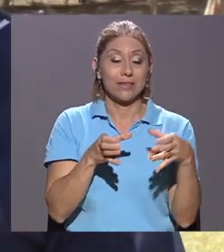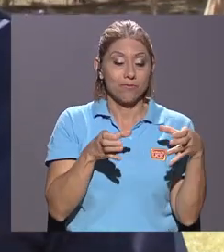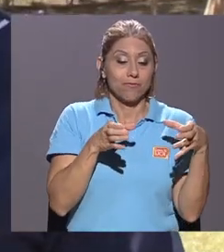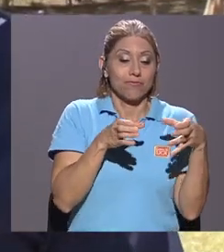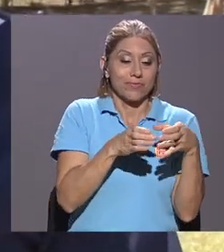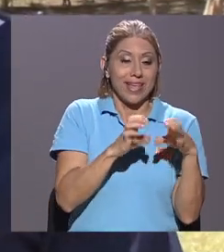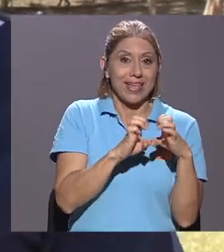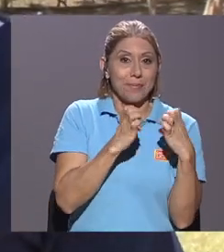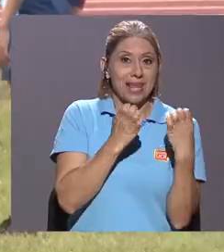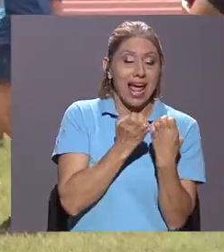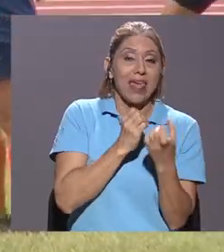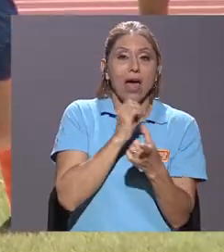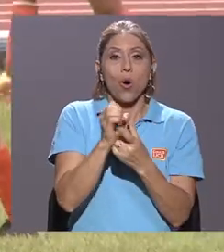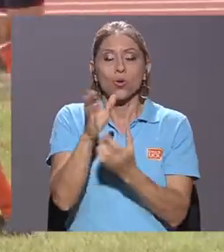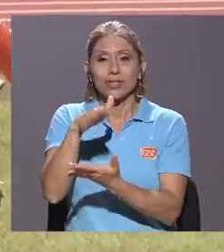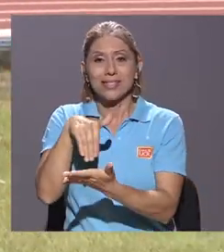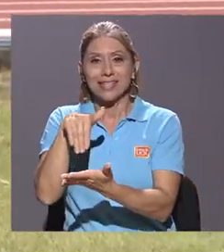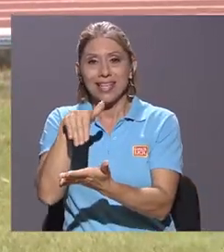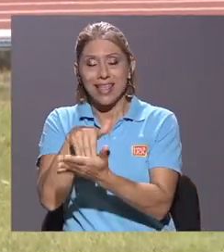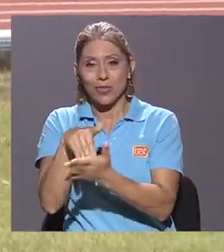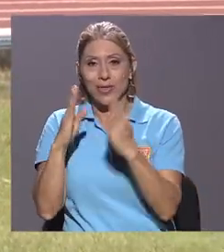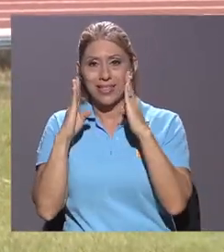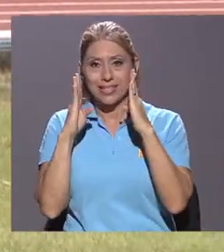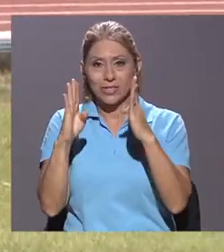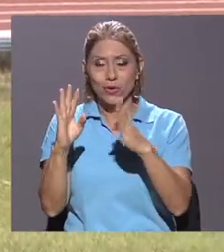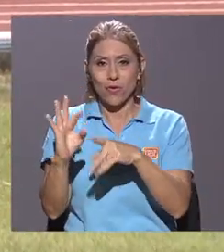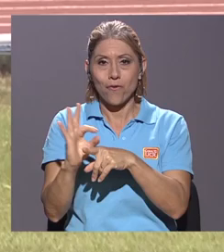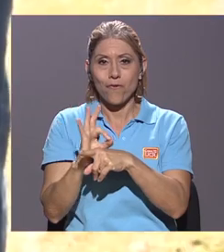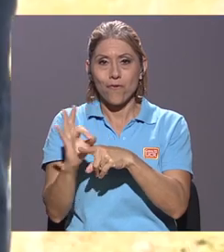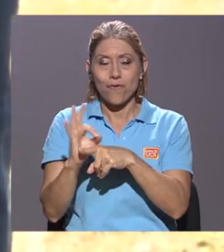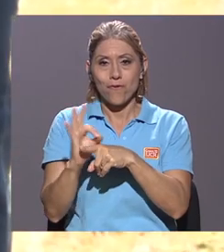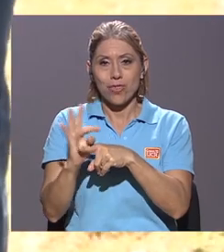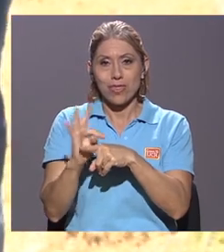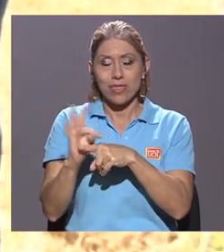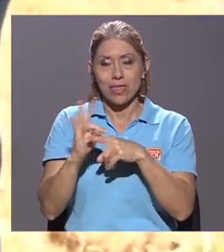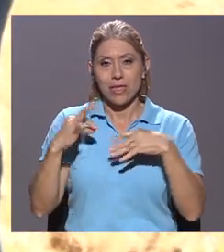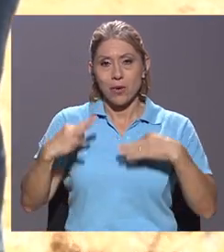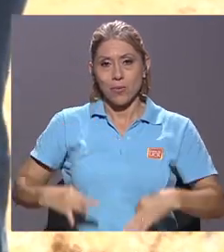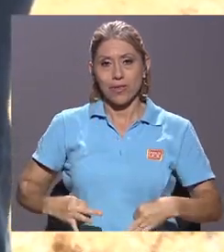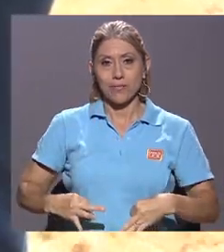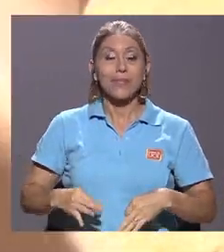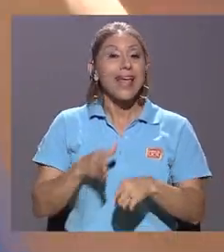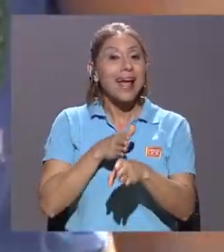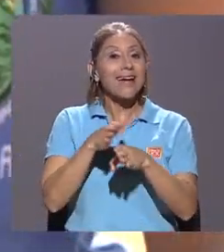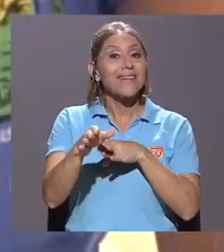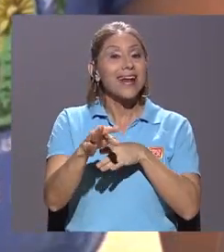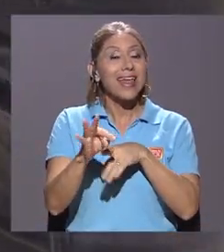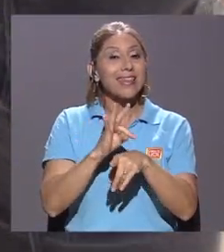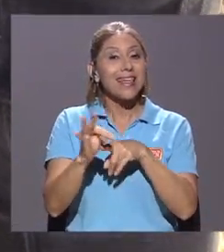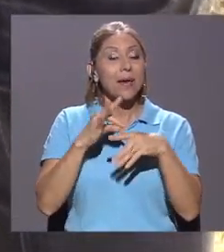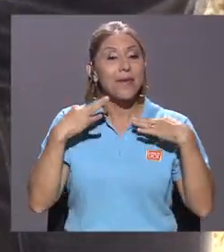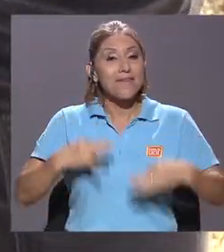el centro de atención fisioterapéutico. La carrera de terapia física tiene entre